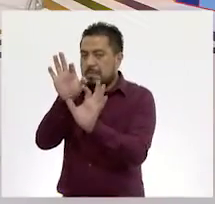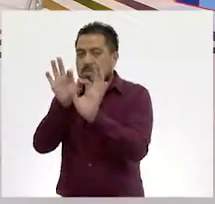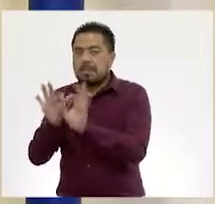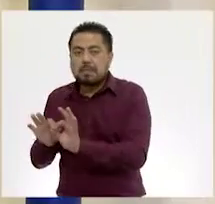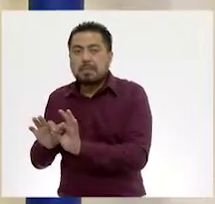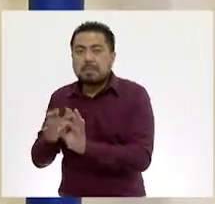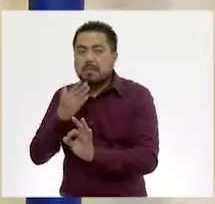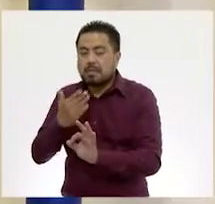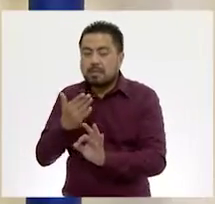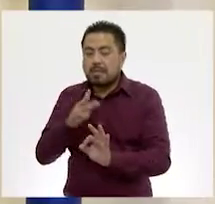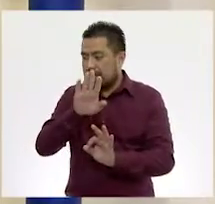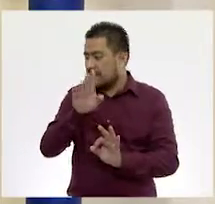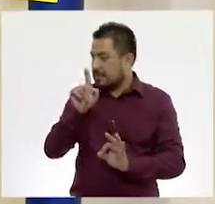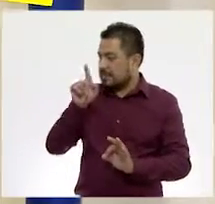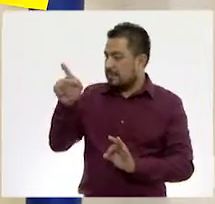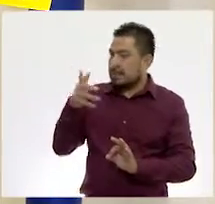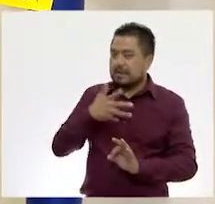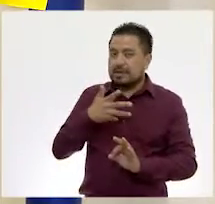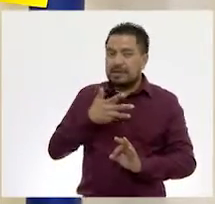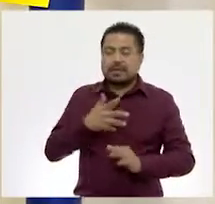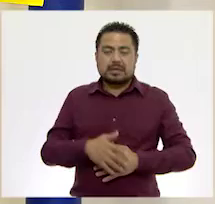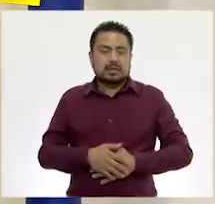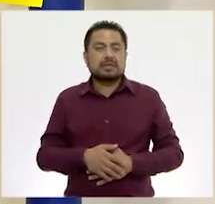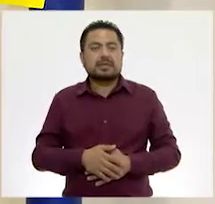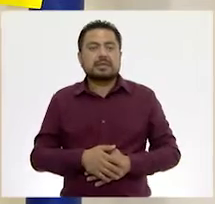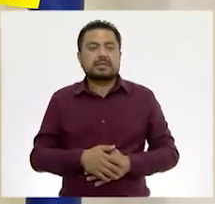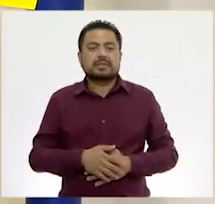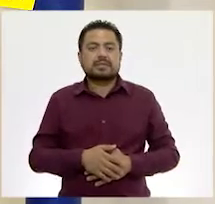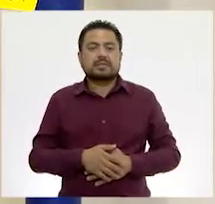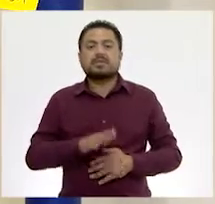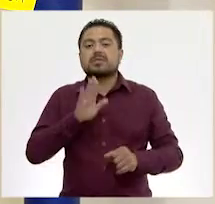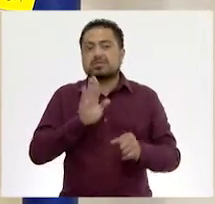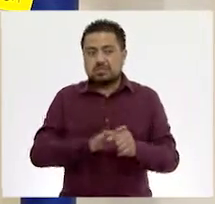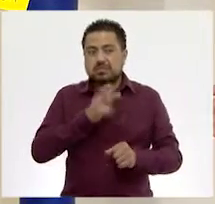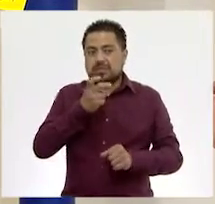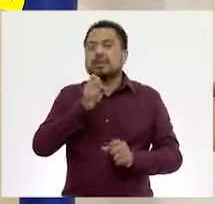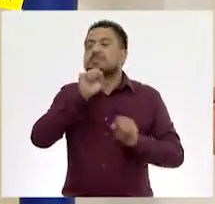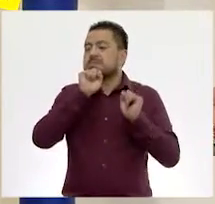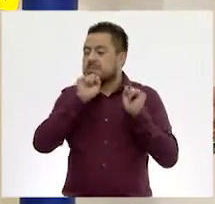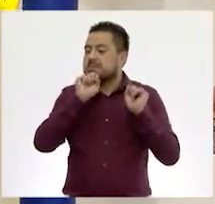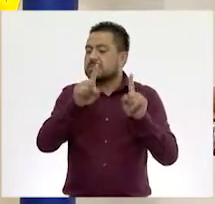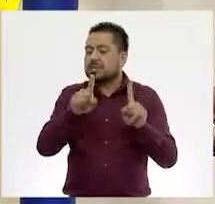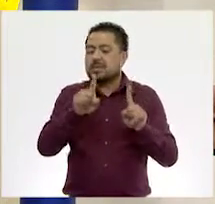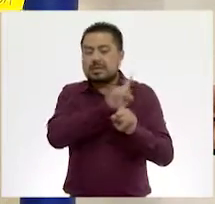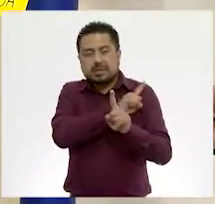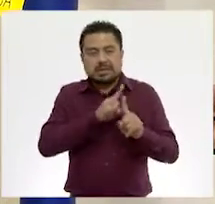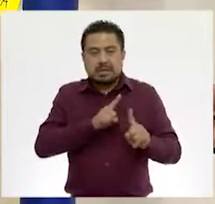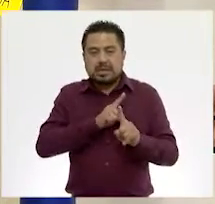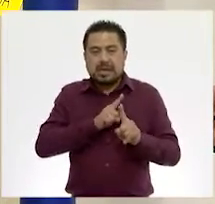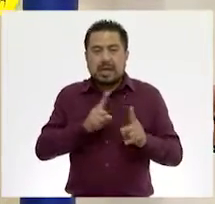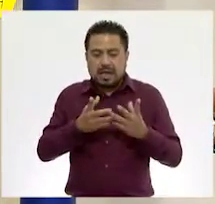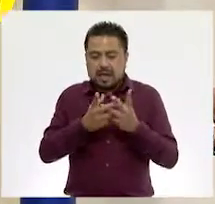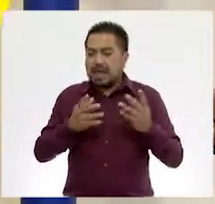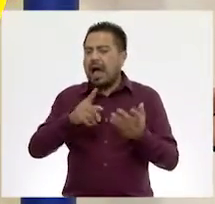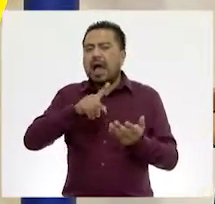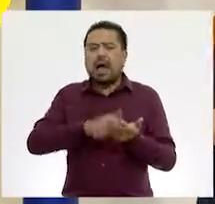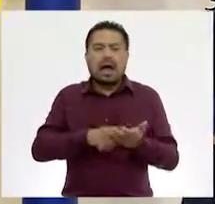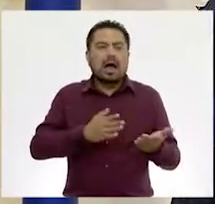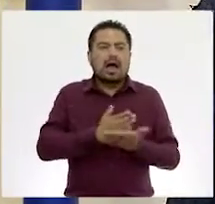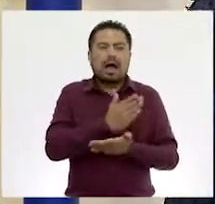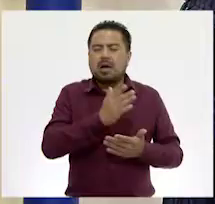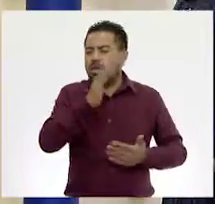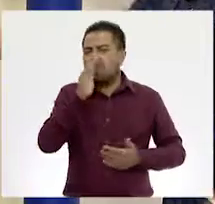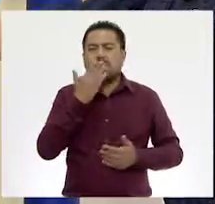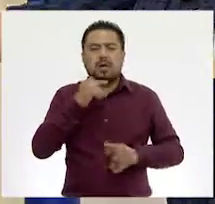razón. Y aquí las tenemos. Suspira, retira. Por lo tanto, también arrasa no entraría con la